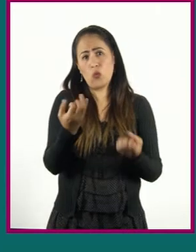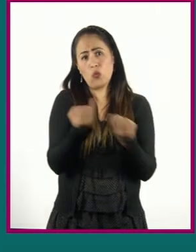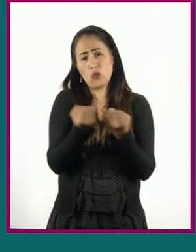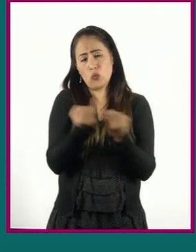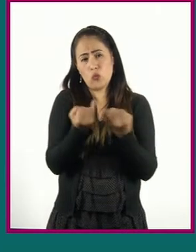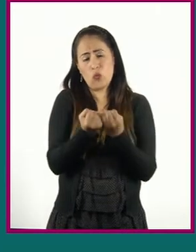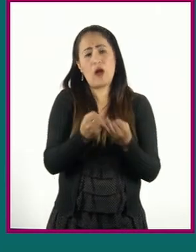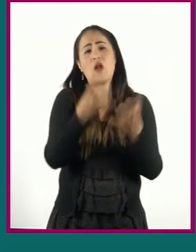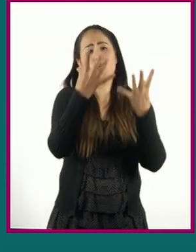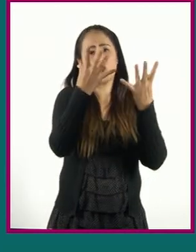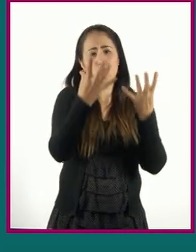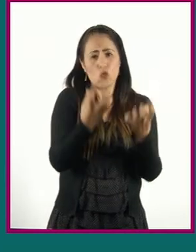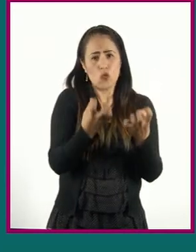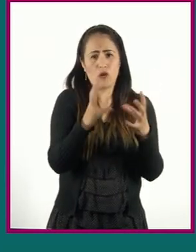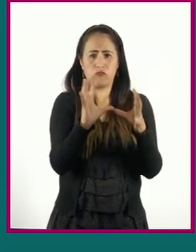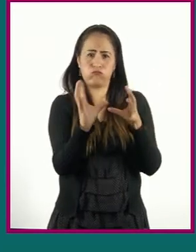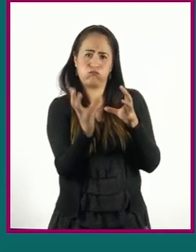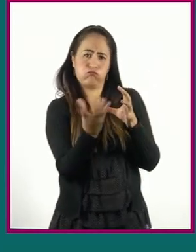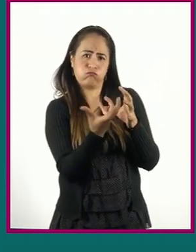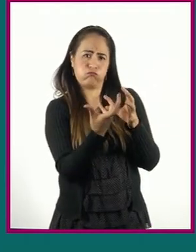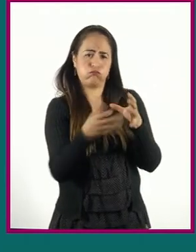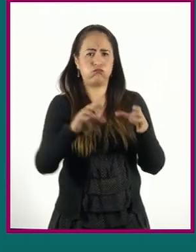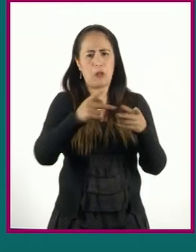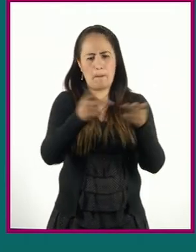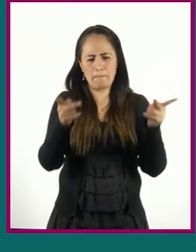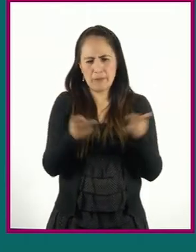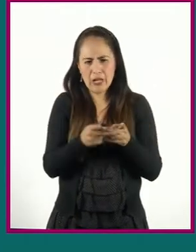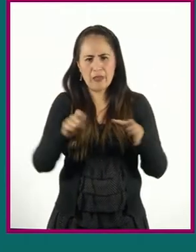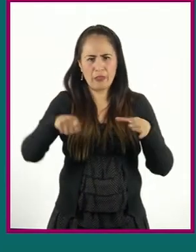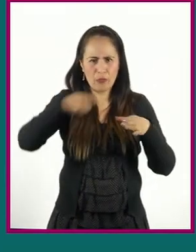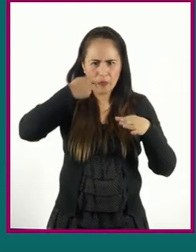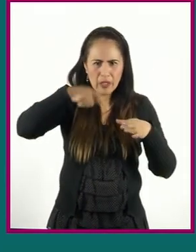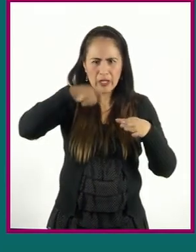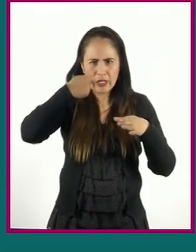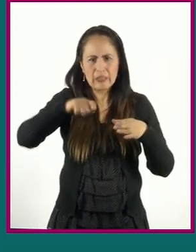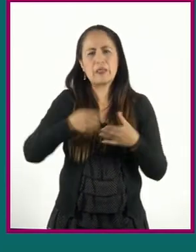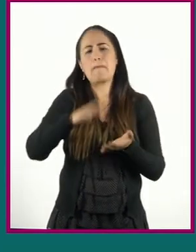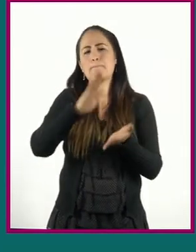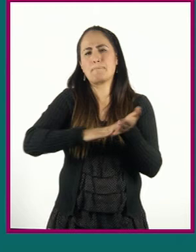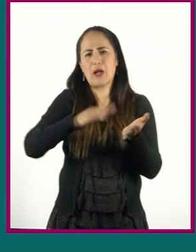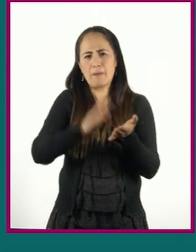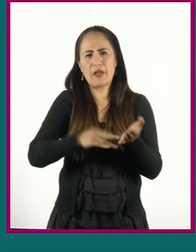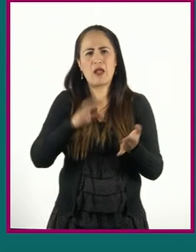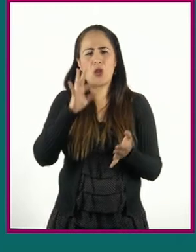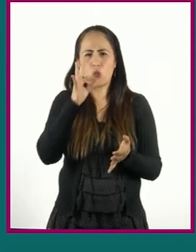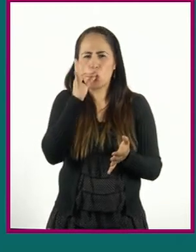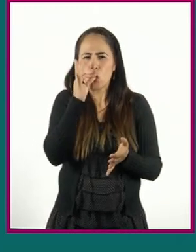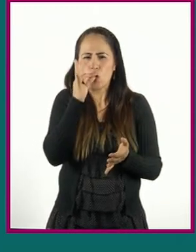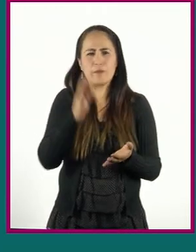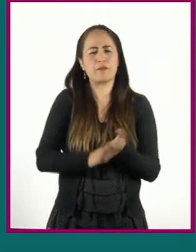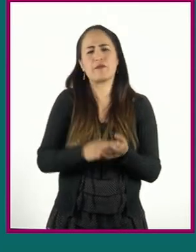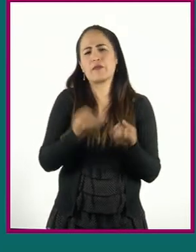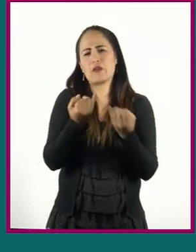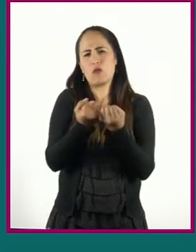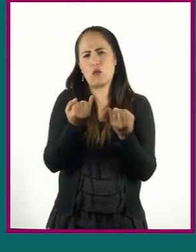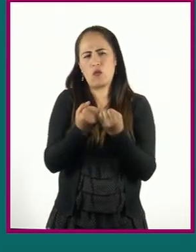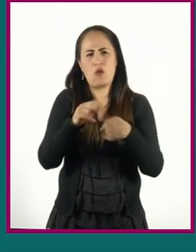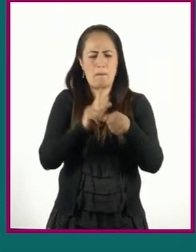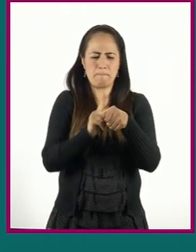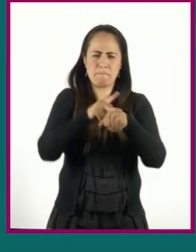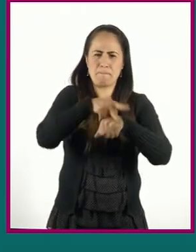el secado de cerámica, corcho, papel, tabaco, cuero, fibras